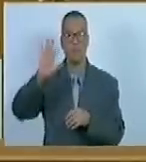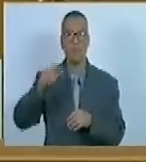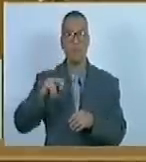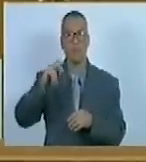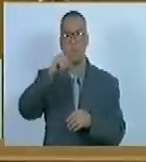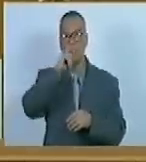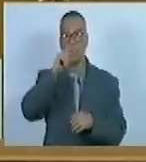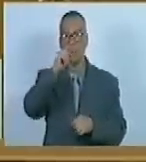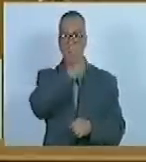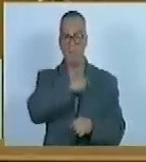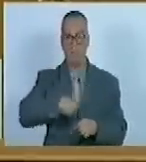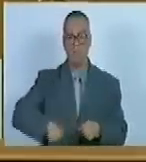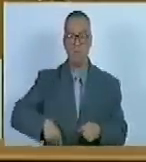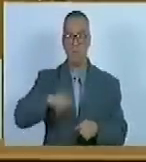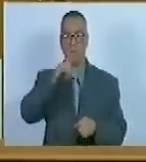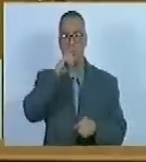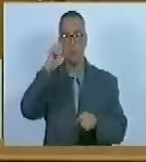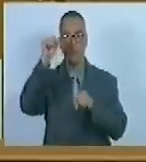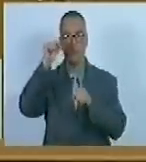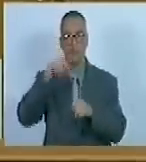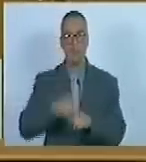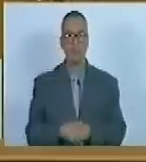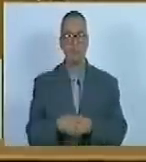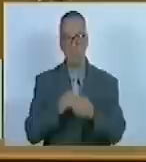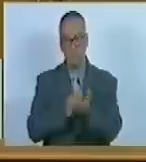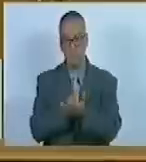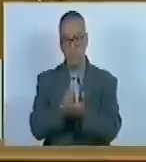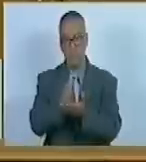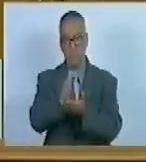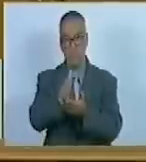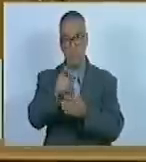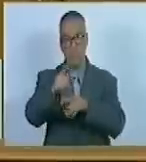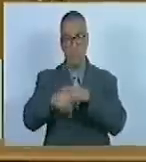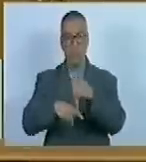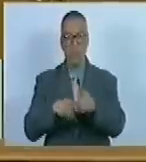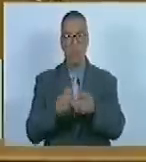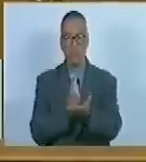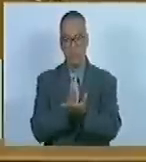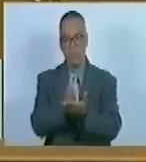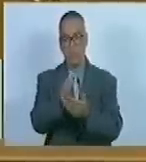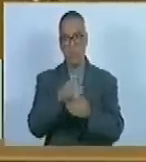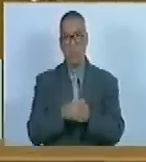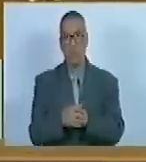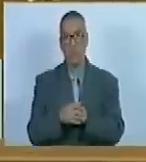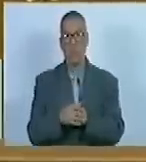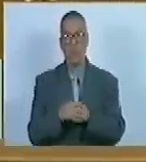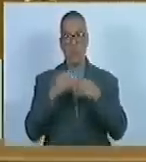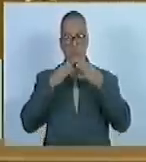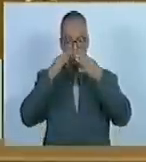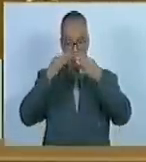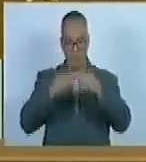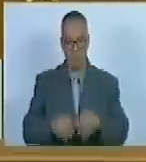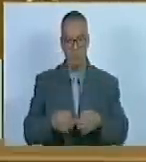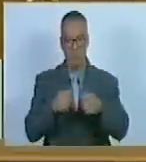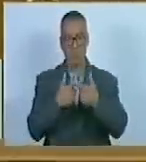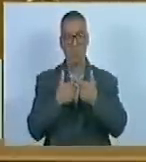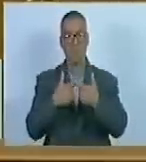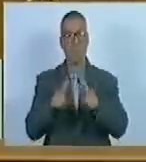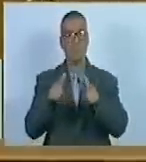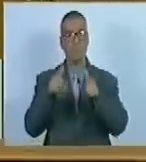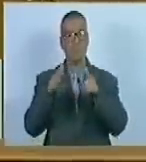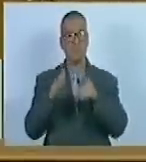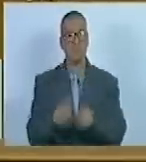Venezuela, Nicolás Maduro Moro, sigue transitando el camino para garantizar la